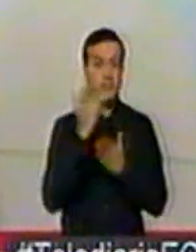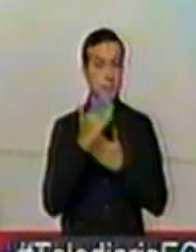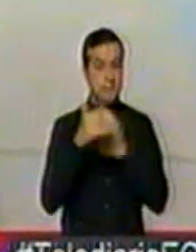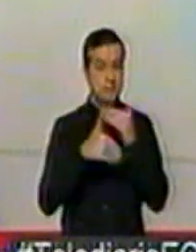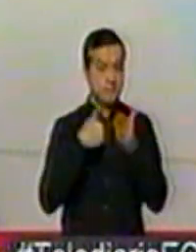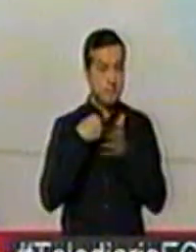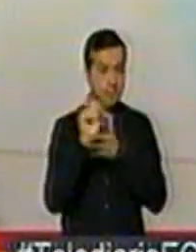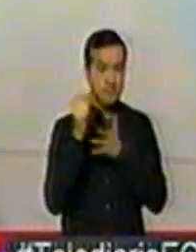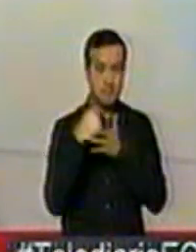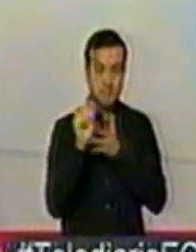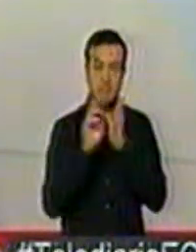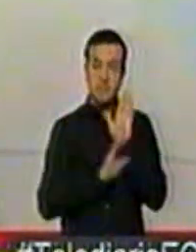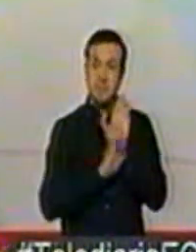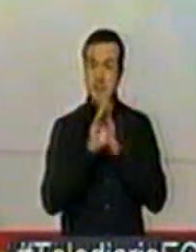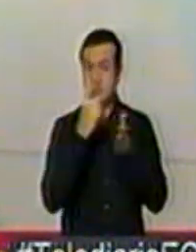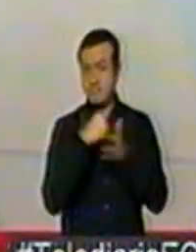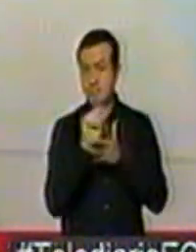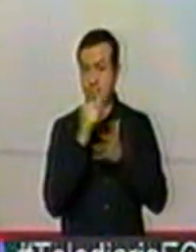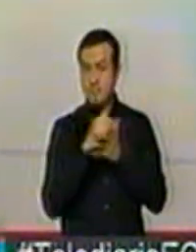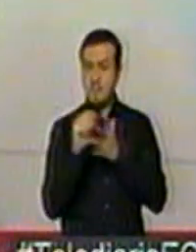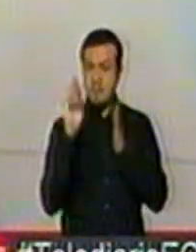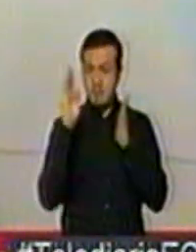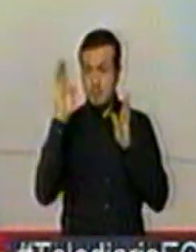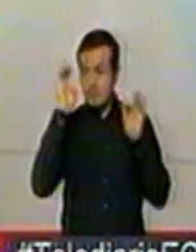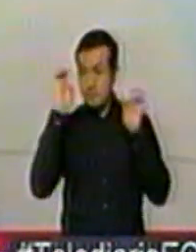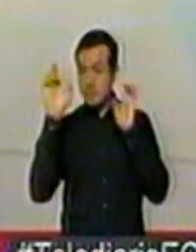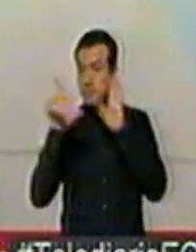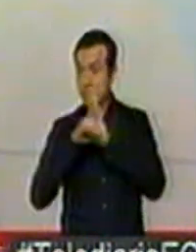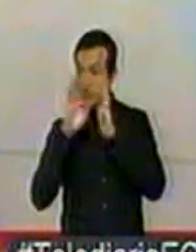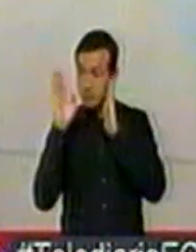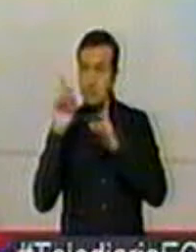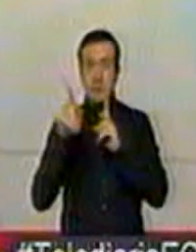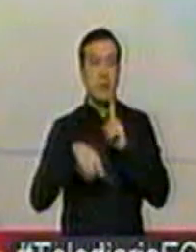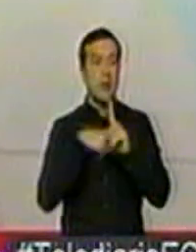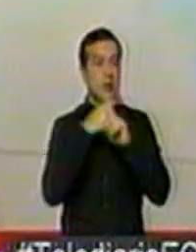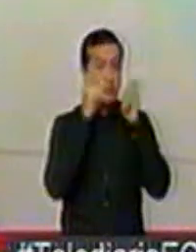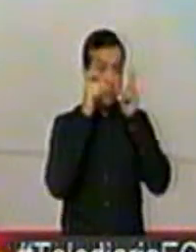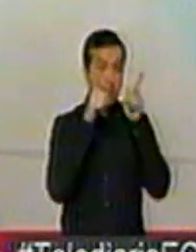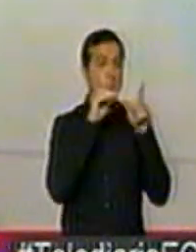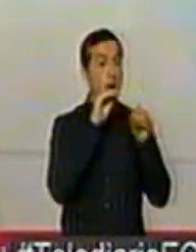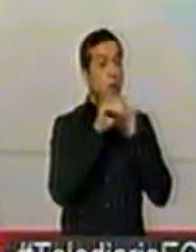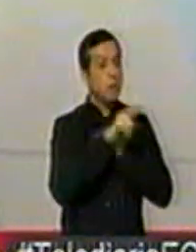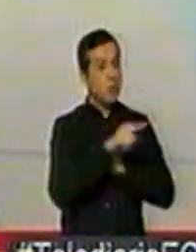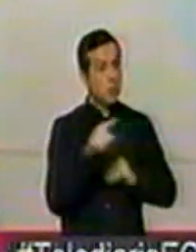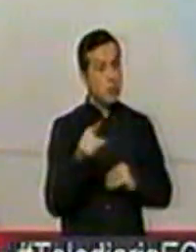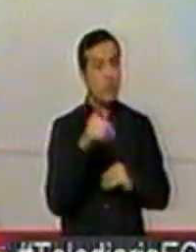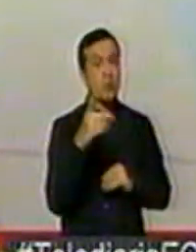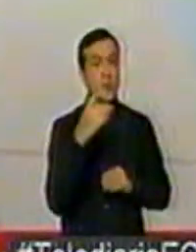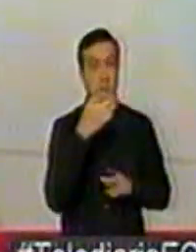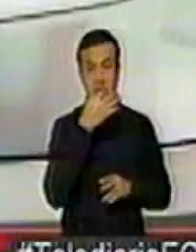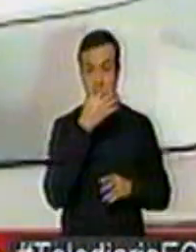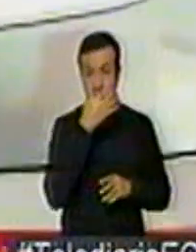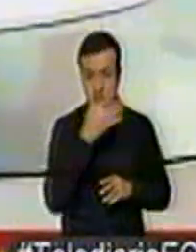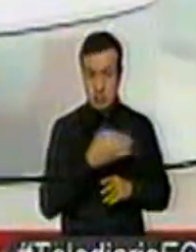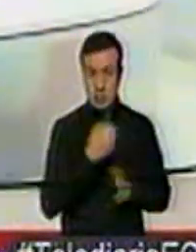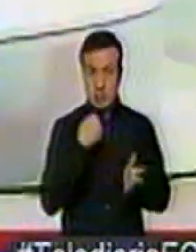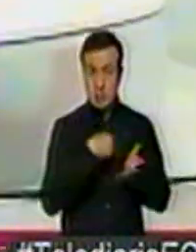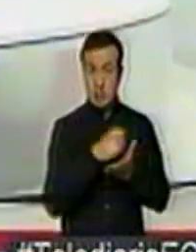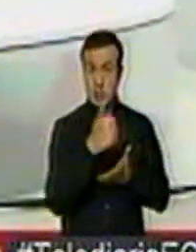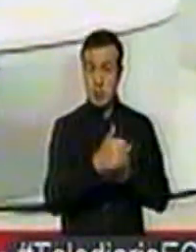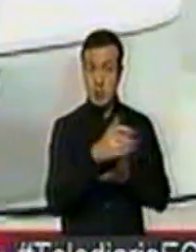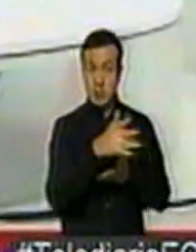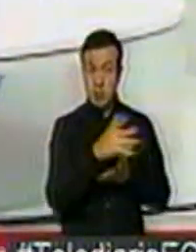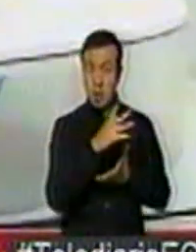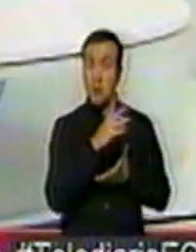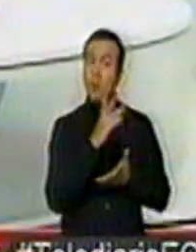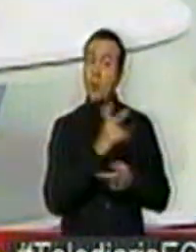avances, ¿no es cierto?, a nivel de política pública, pero también hemos marcado las alertas de qué cosas se pueden no estar cumpliendo, qué cosas se pueden mejorar y de